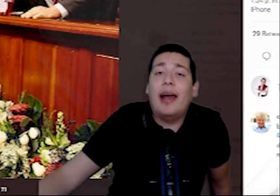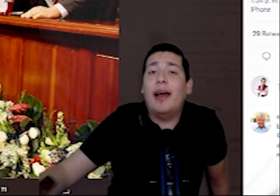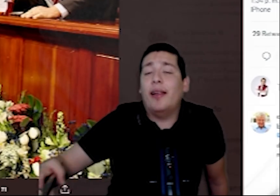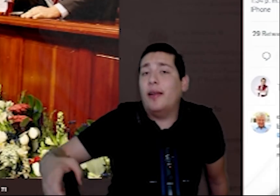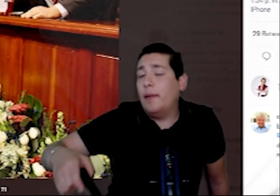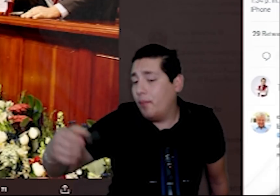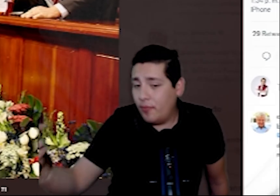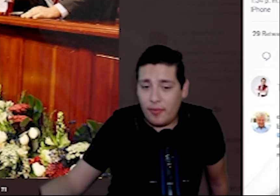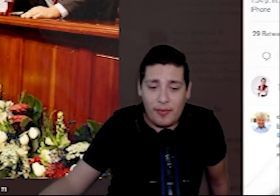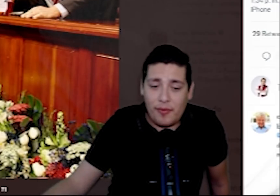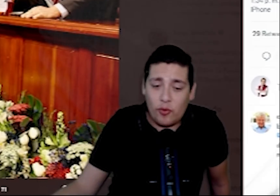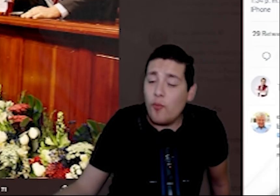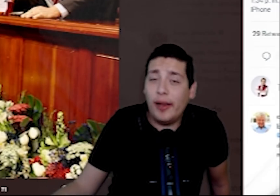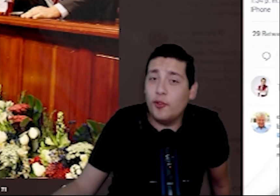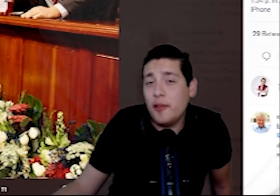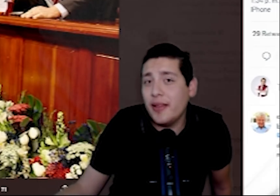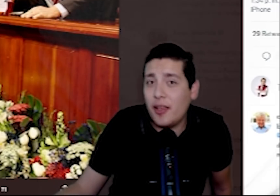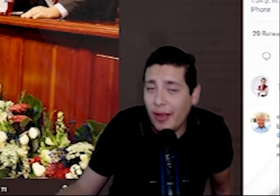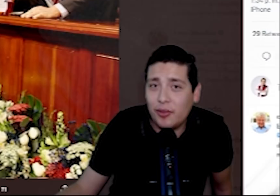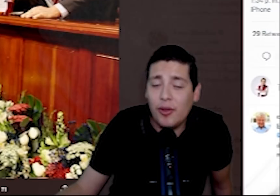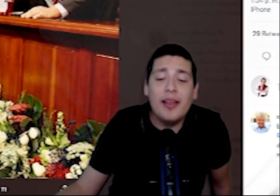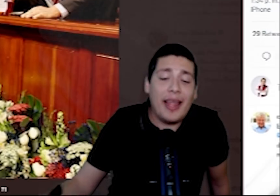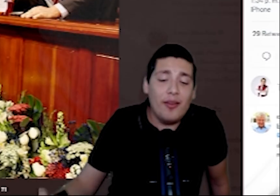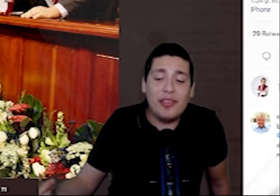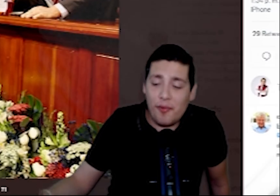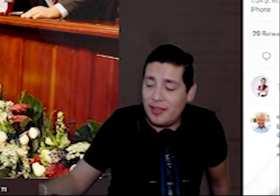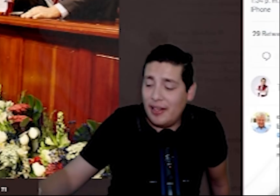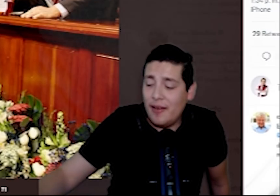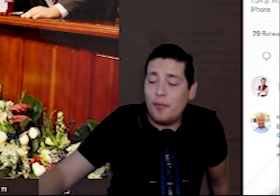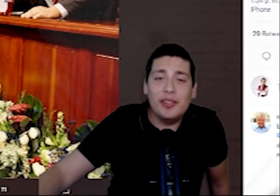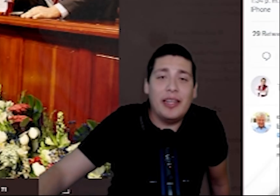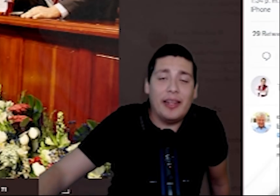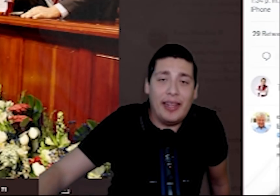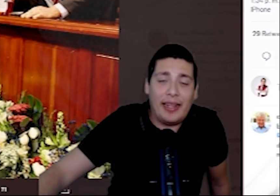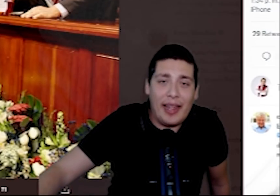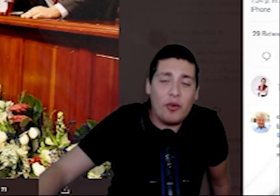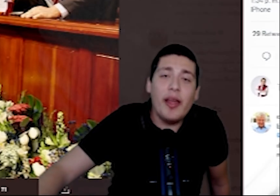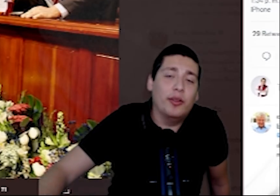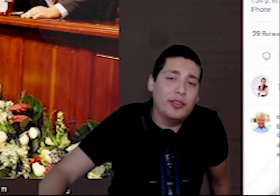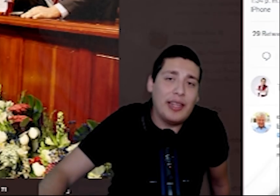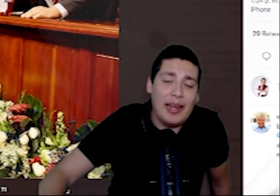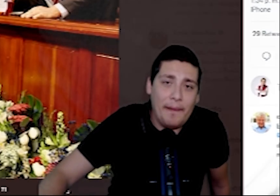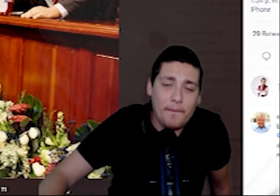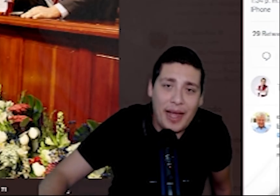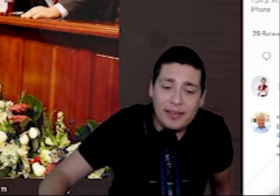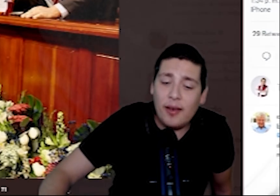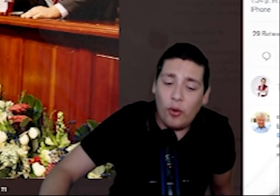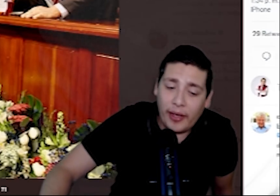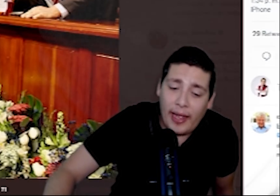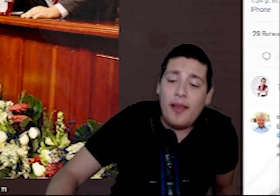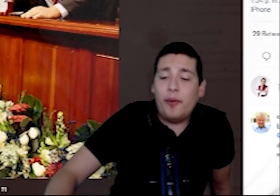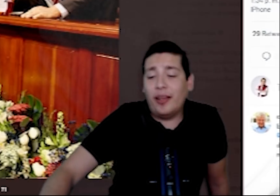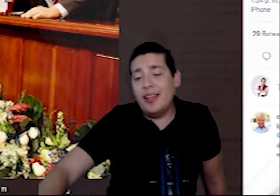rumbo al dos mil veinticuatro que nos demuestren pues de qué cuero sale más